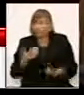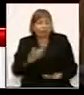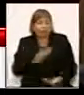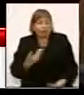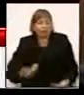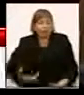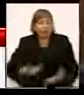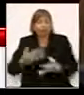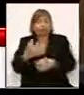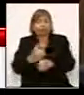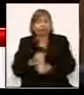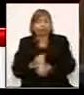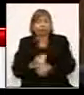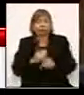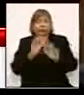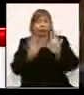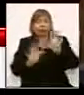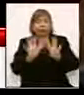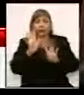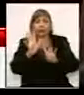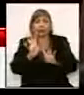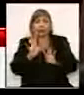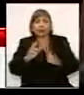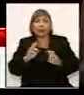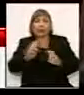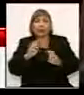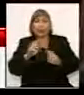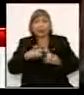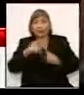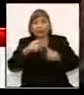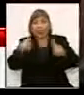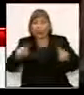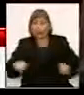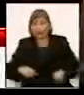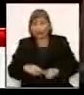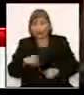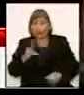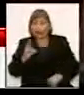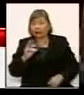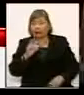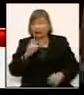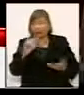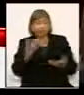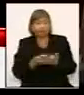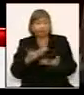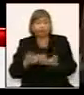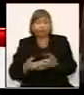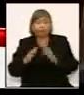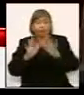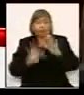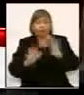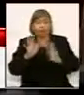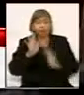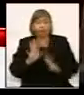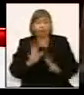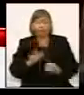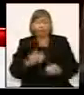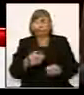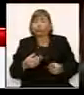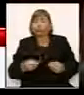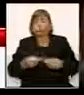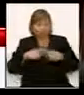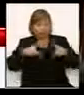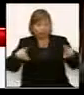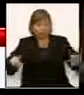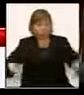las 19 hectáreas desde el año 71. Eso es lo que queremos. Que esas 19 hectáreas que